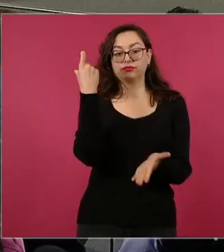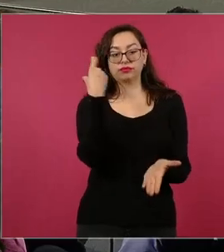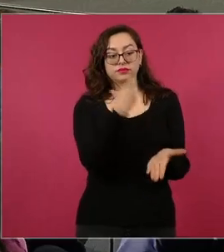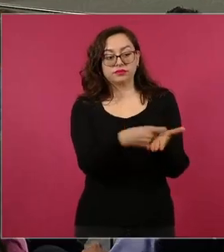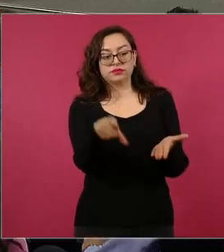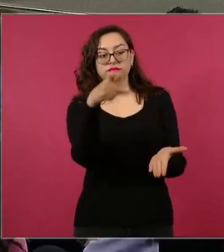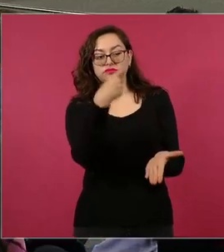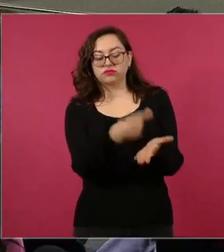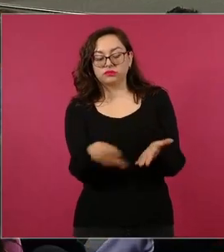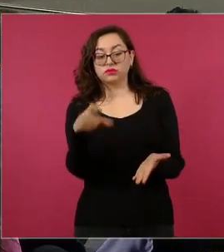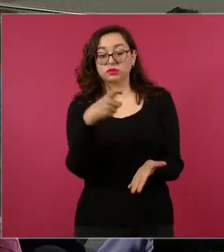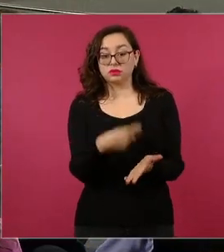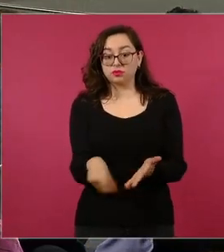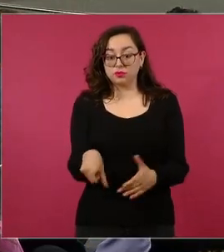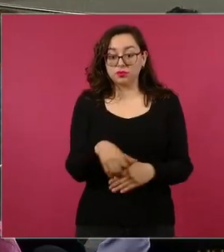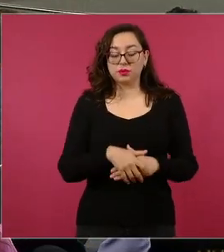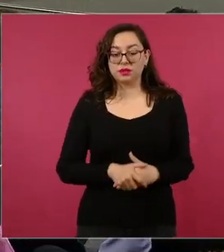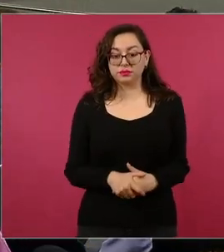fuga.